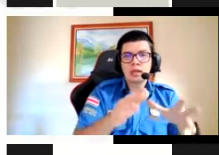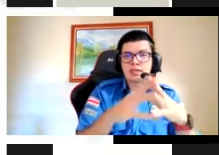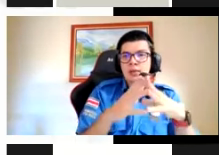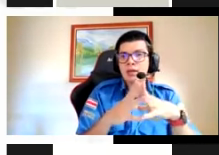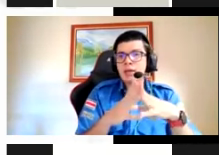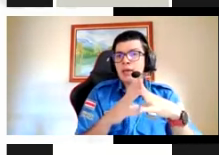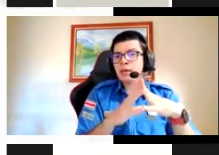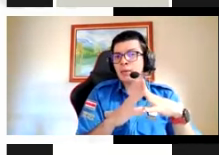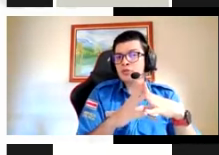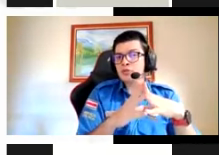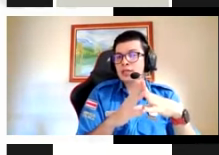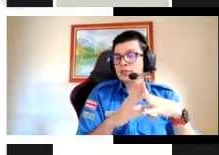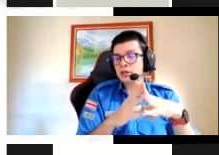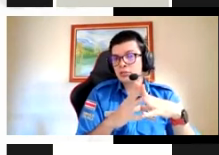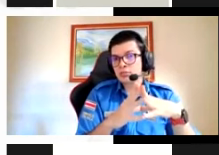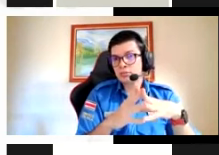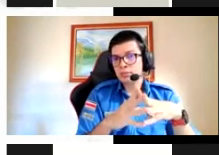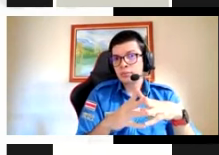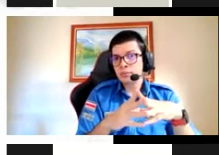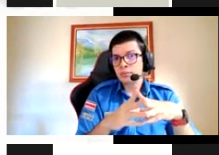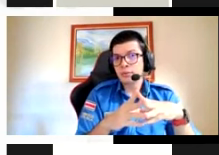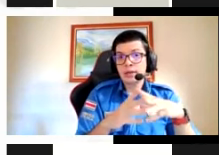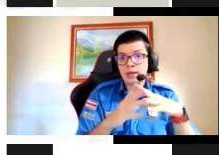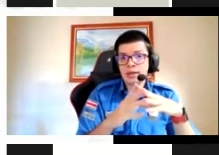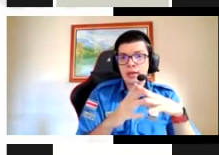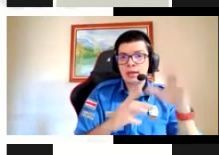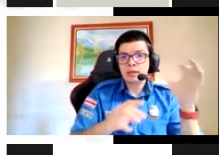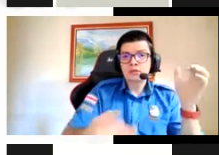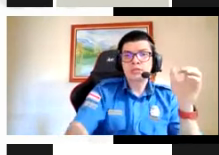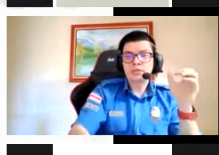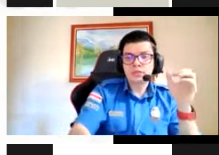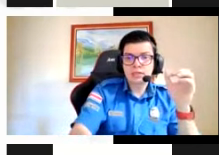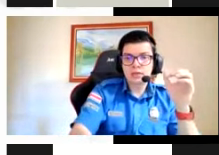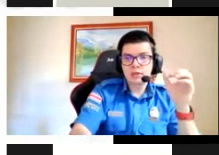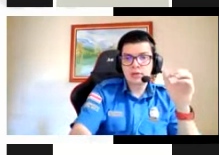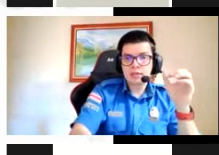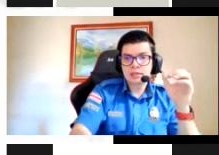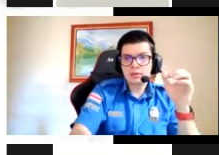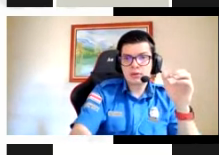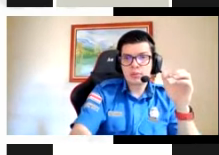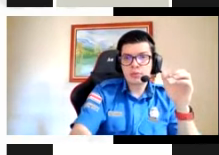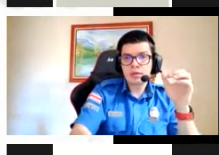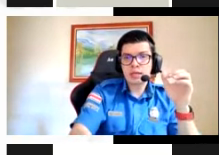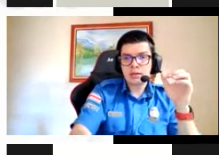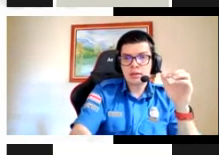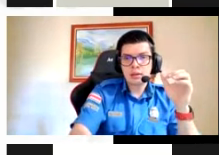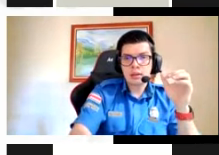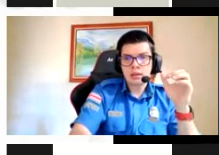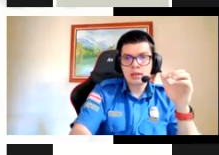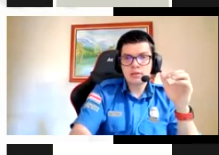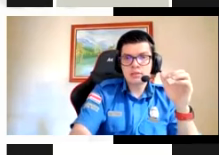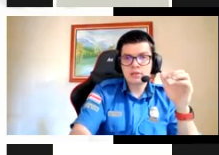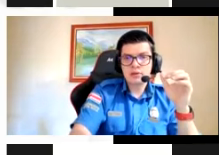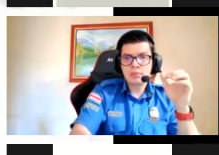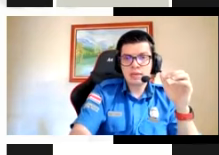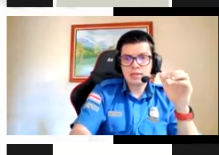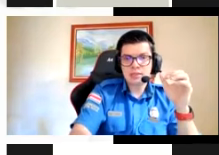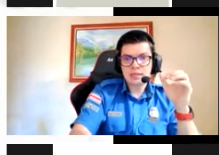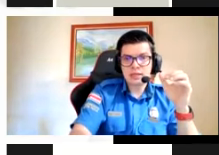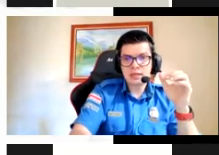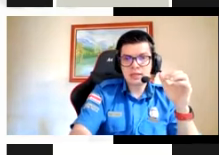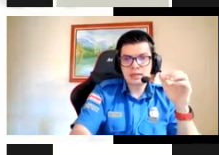¿Ok? Esa imagen me llamó mucho la atención. ¿Por qué? Yo no sé si ustedes alguna vez o podrían inclusive